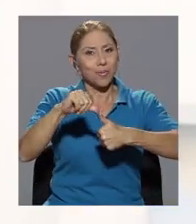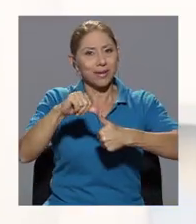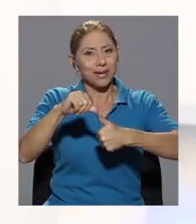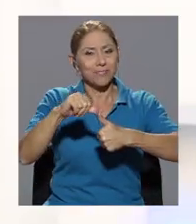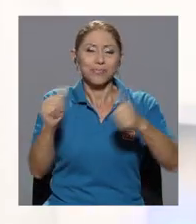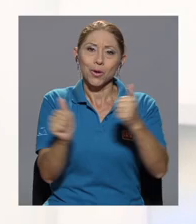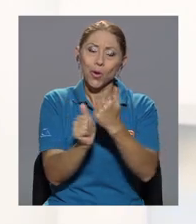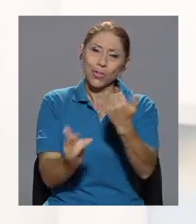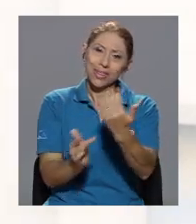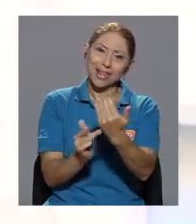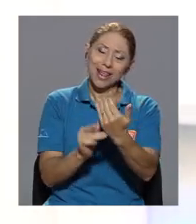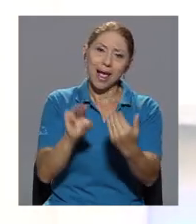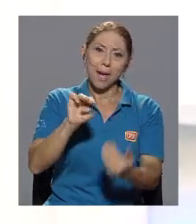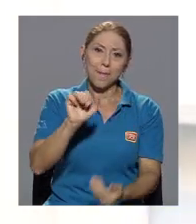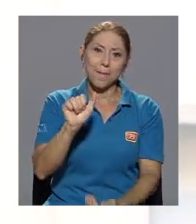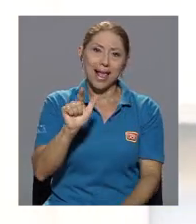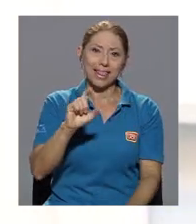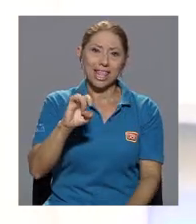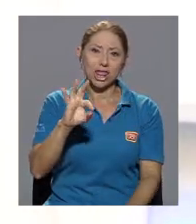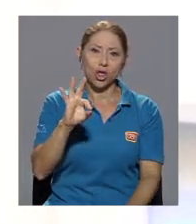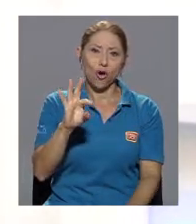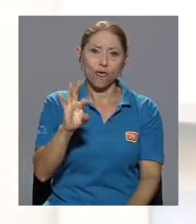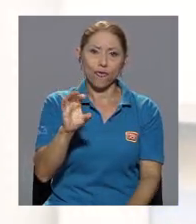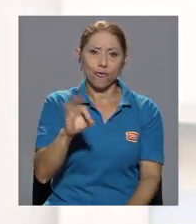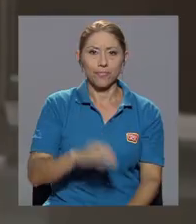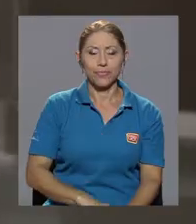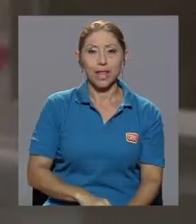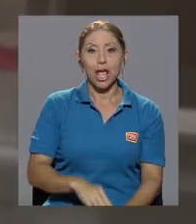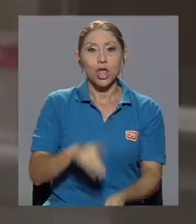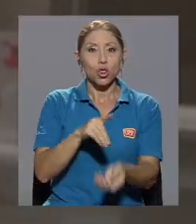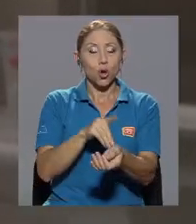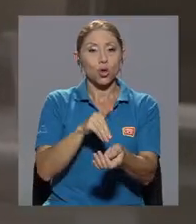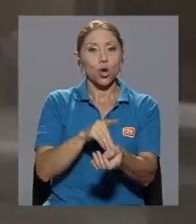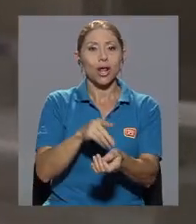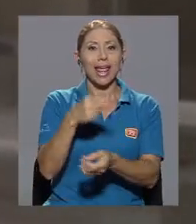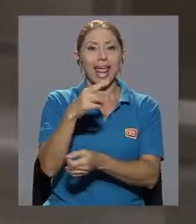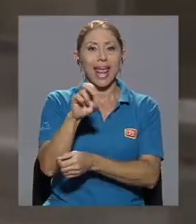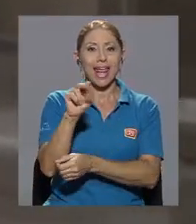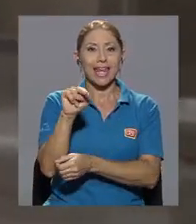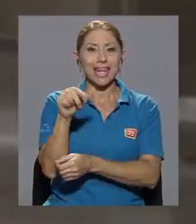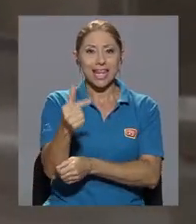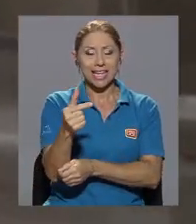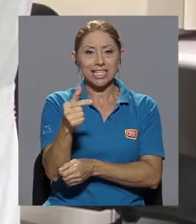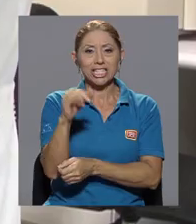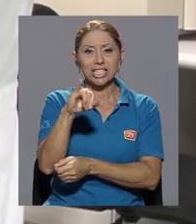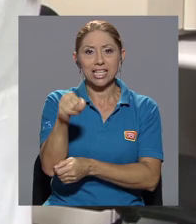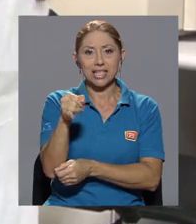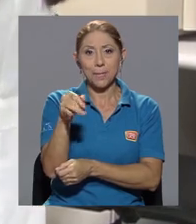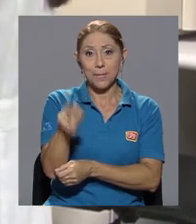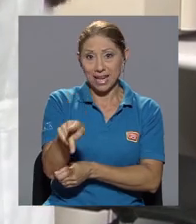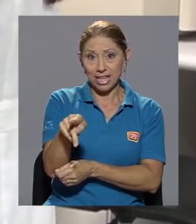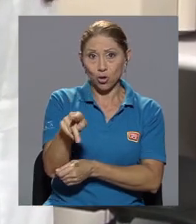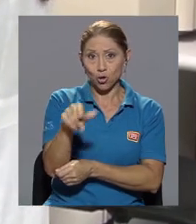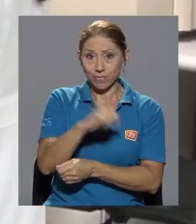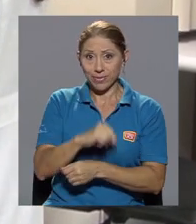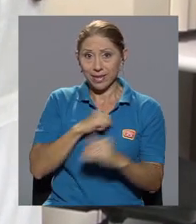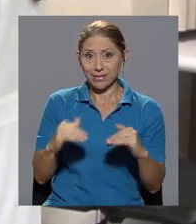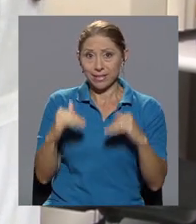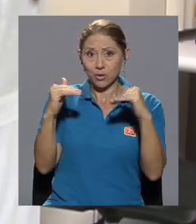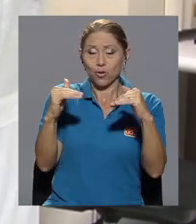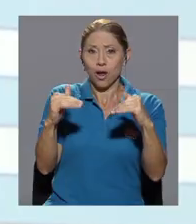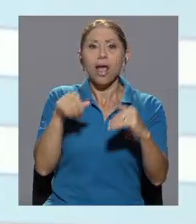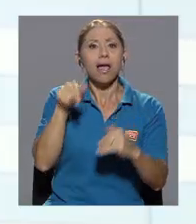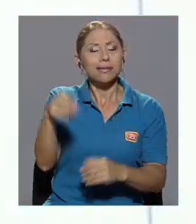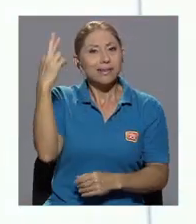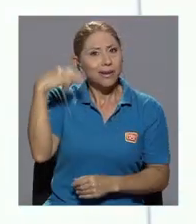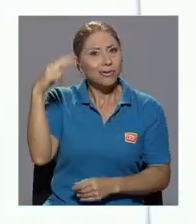la tecnología MALDI-TOF. Para el Dr. Henning Jensen Pennington, rector de la Universidad de Costa Rica, este es un motivo más